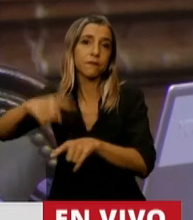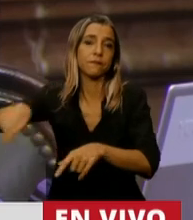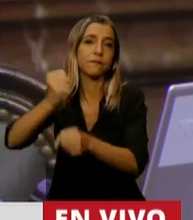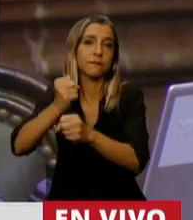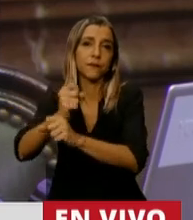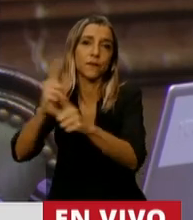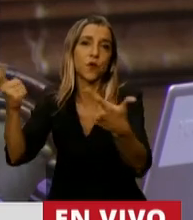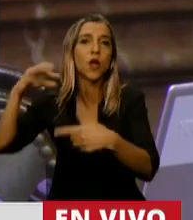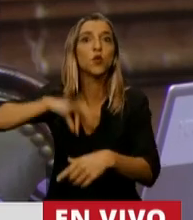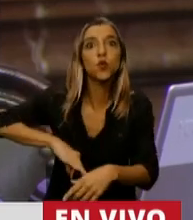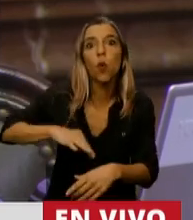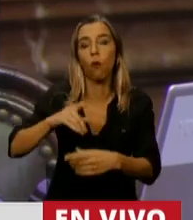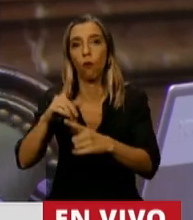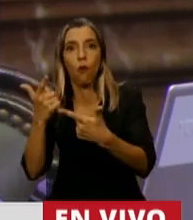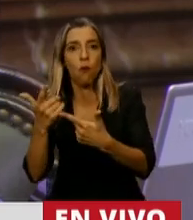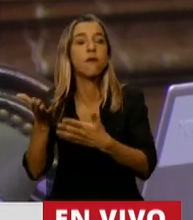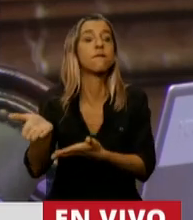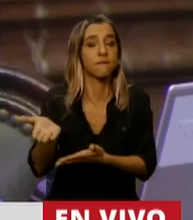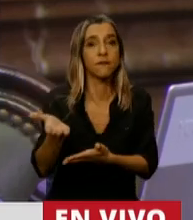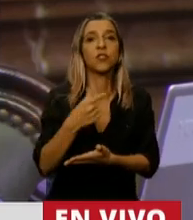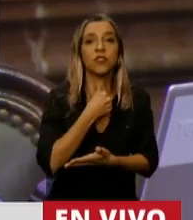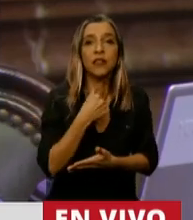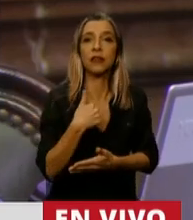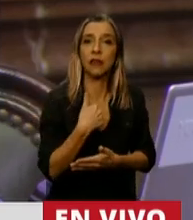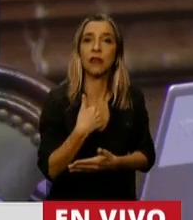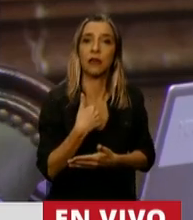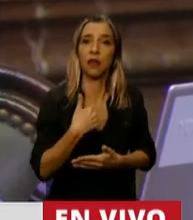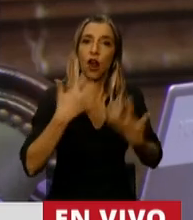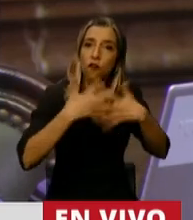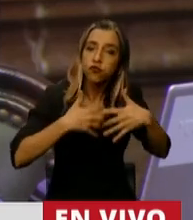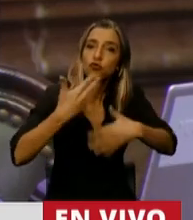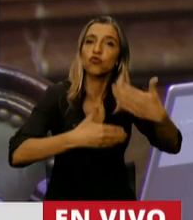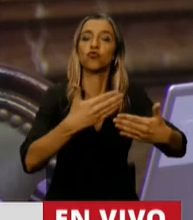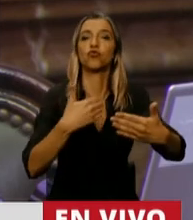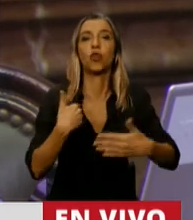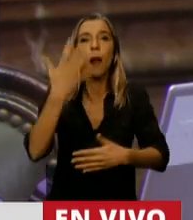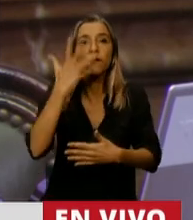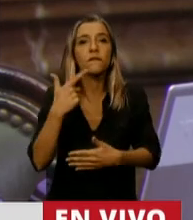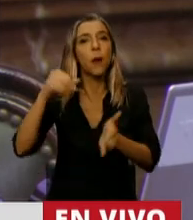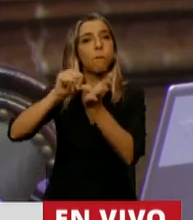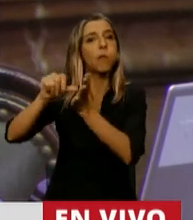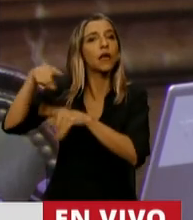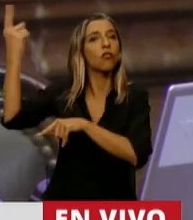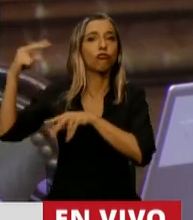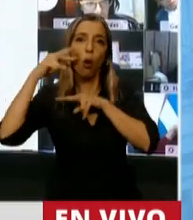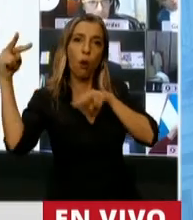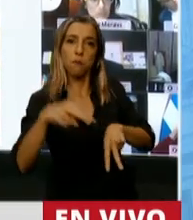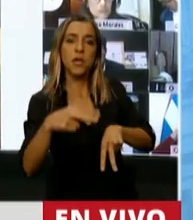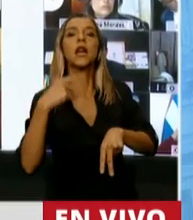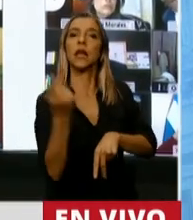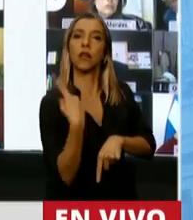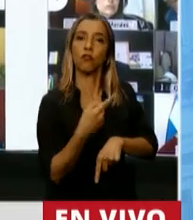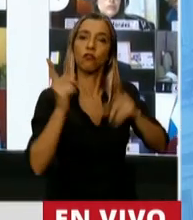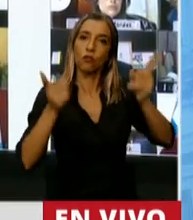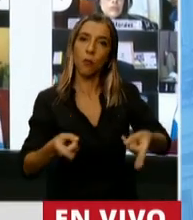funcionen. Y yo quiero que otros países miren a la Argentina y vean el abrazo de los dirigentes. Y no solamente que